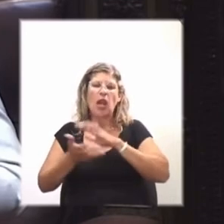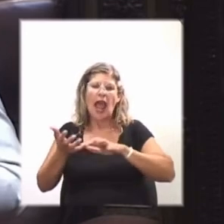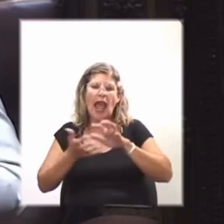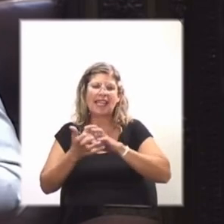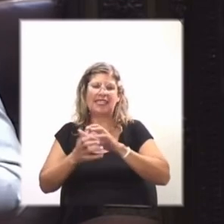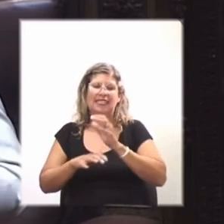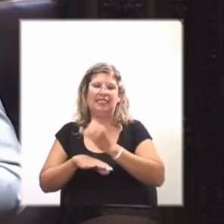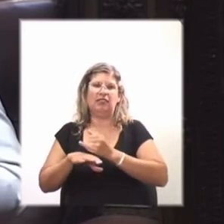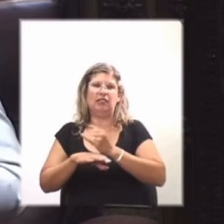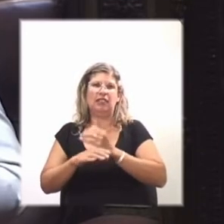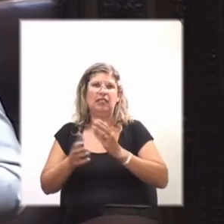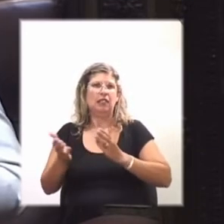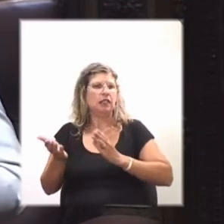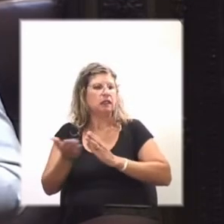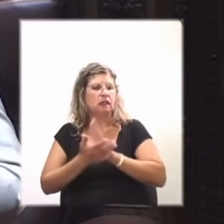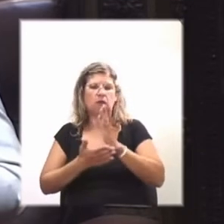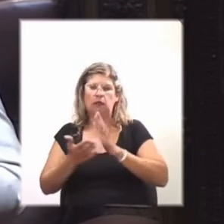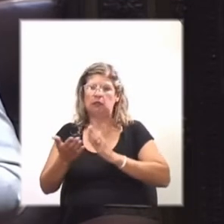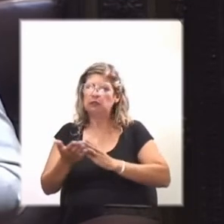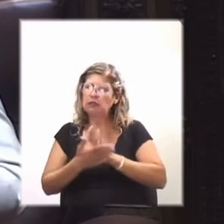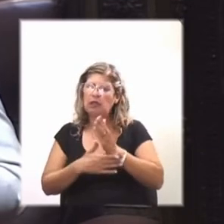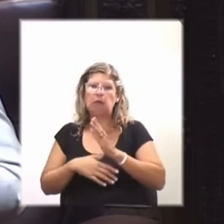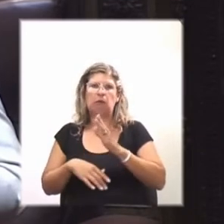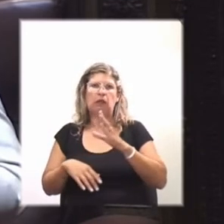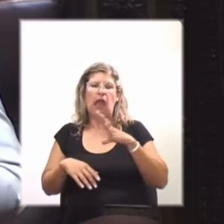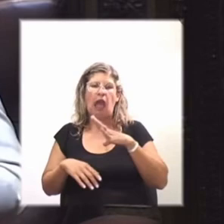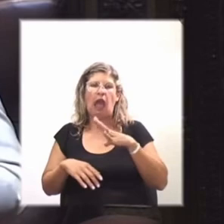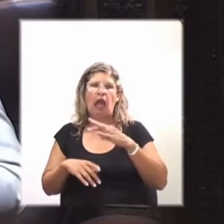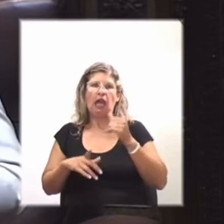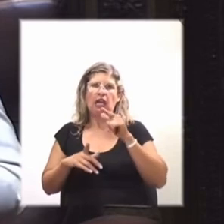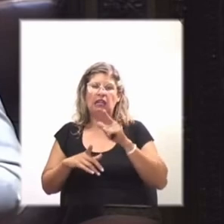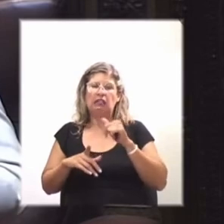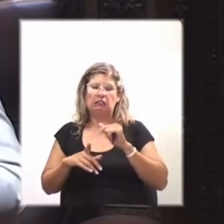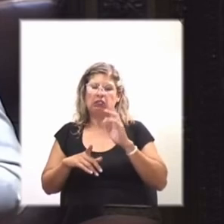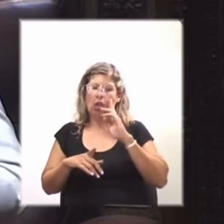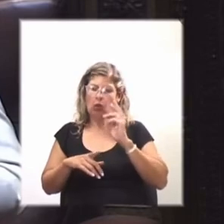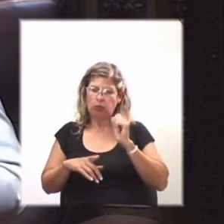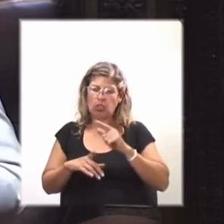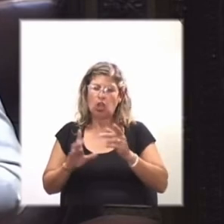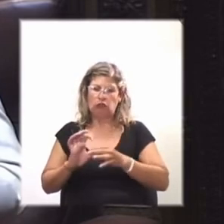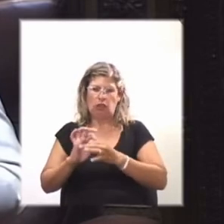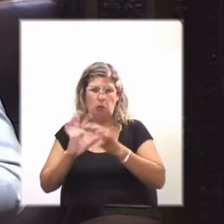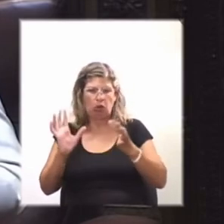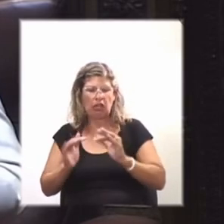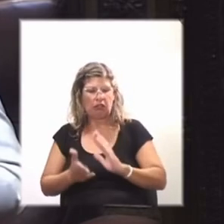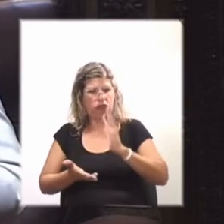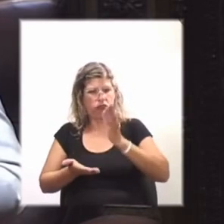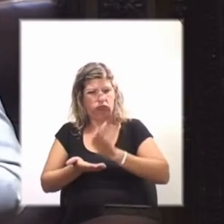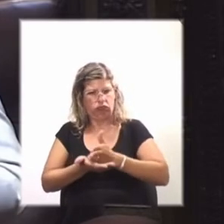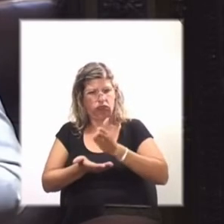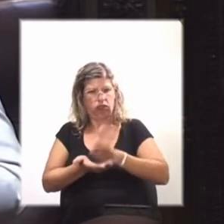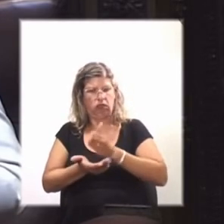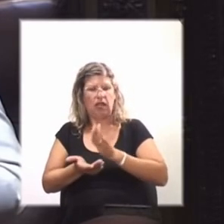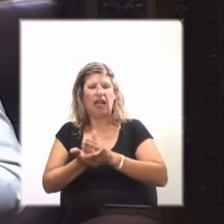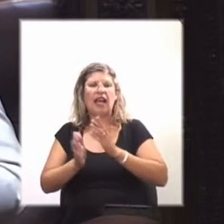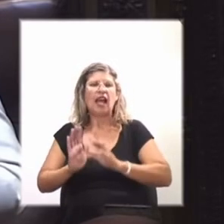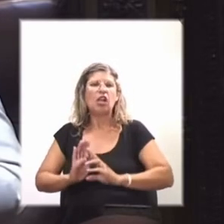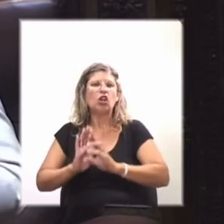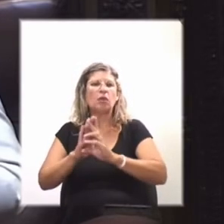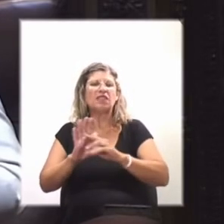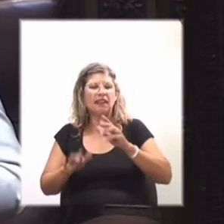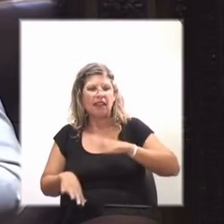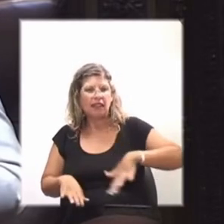que siempre, siempre haya reservas democráticas y firmeza en los representantes de la